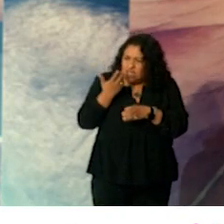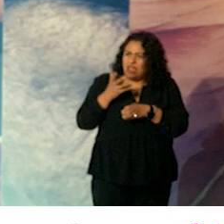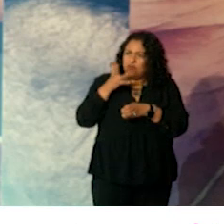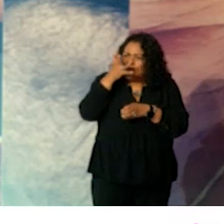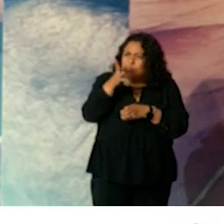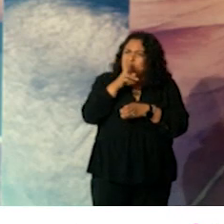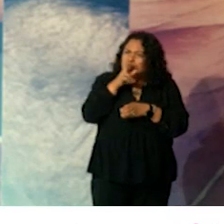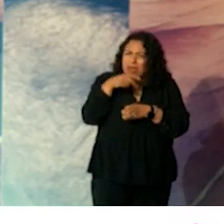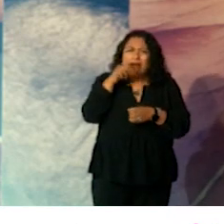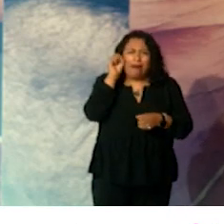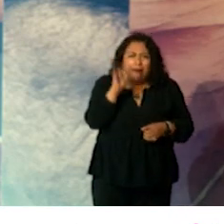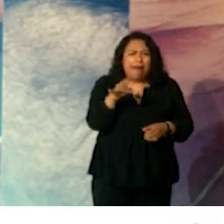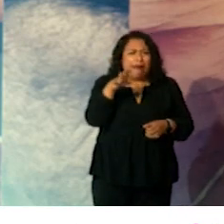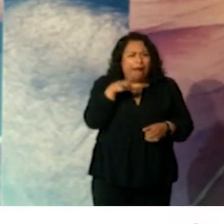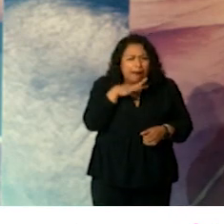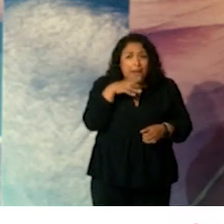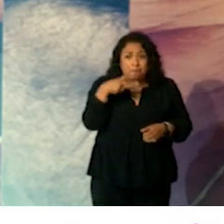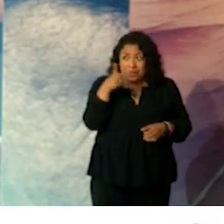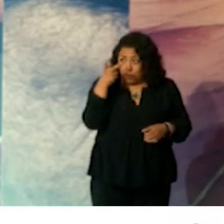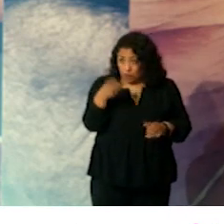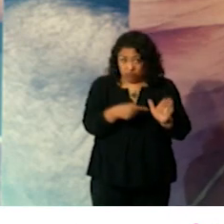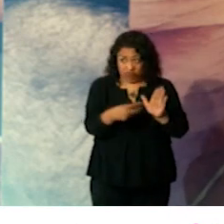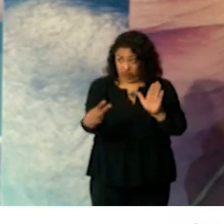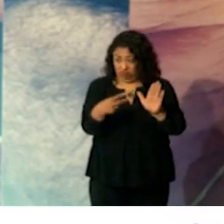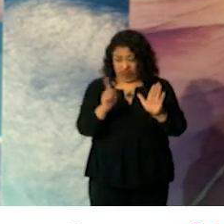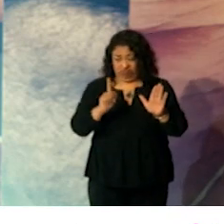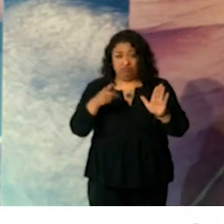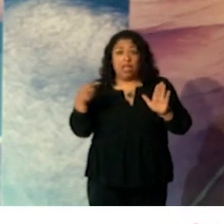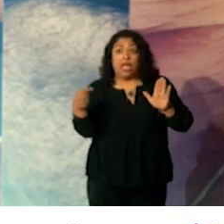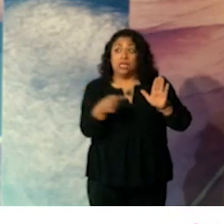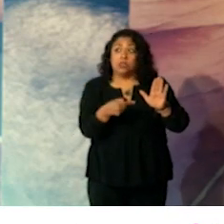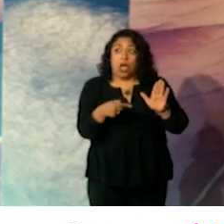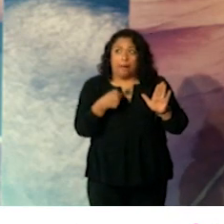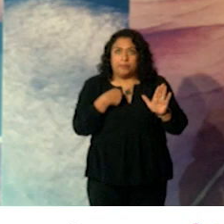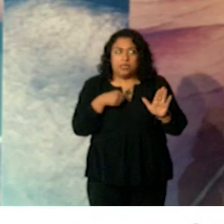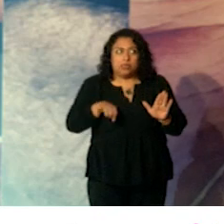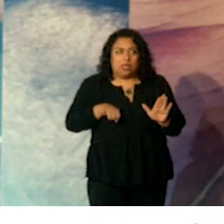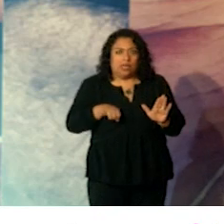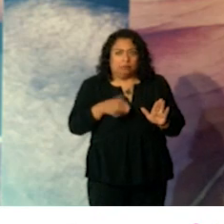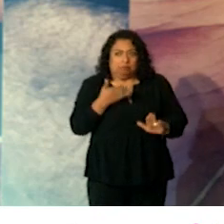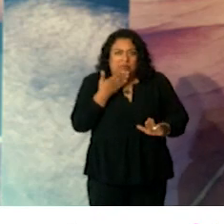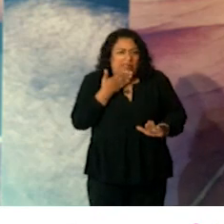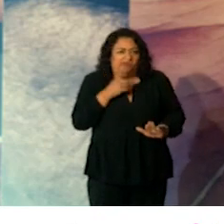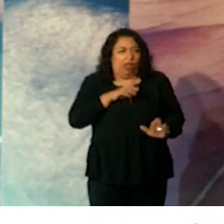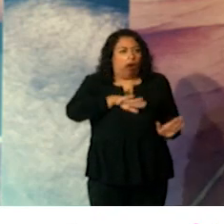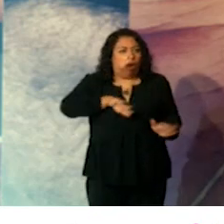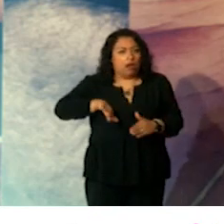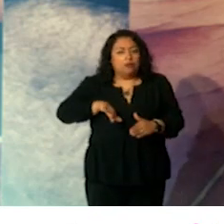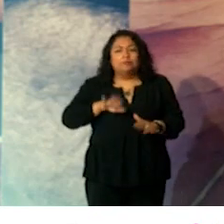mejor futuro. Pero eso no es lo que se visibiliza porque no es lo que conviene.